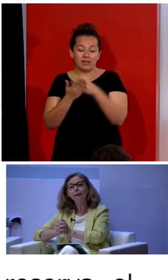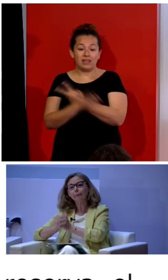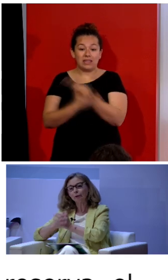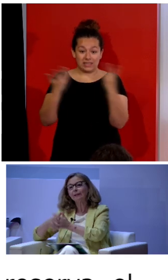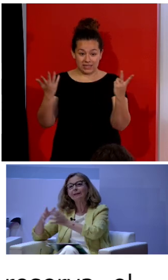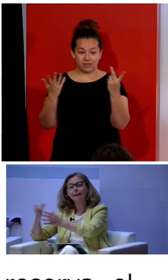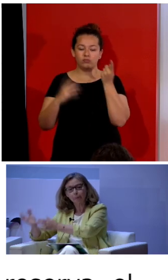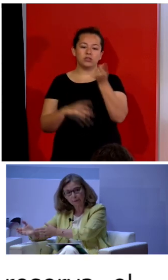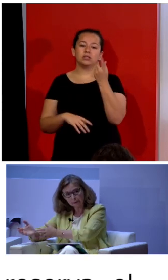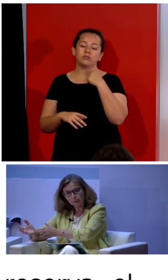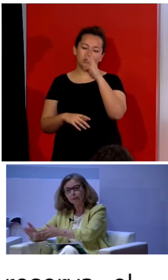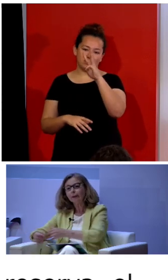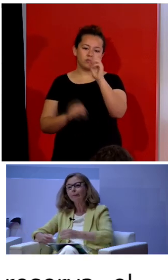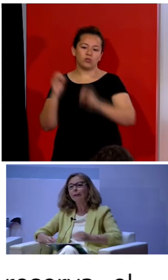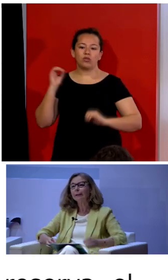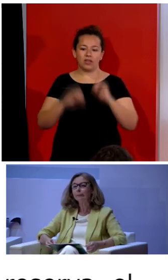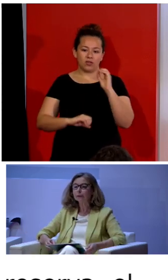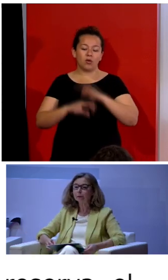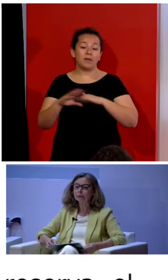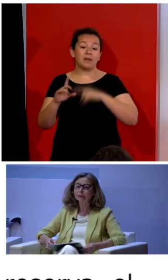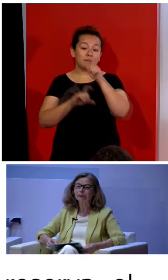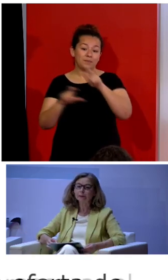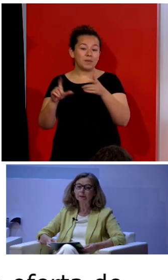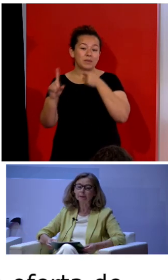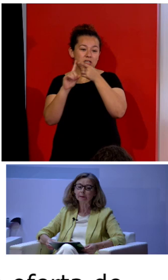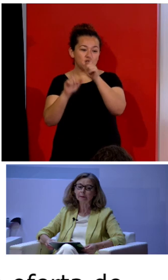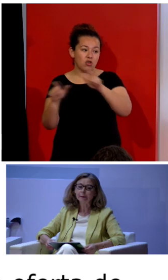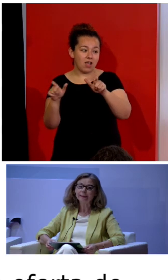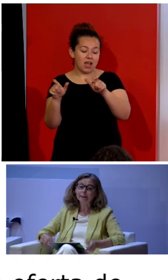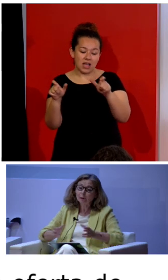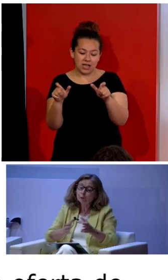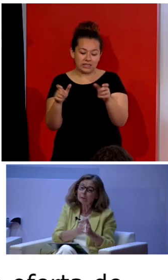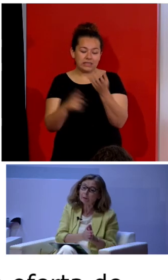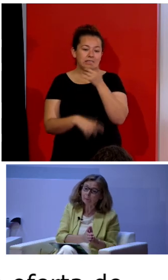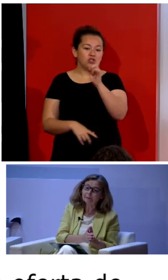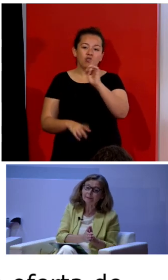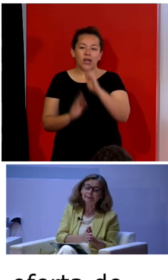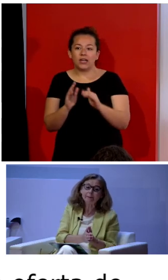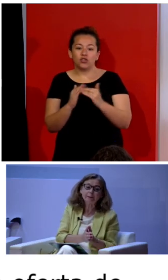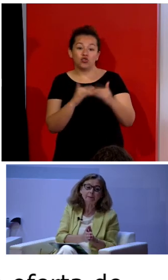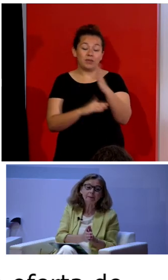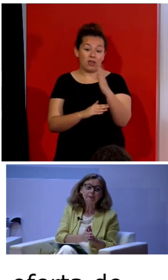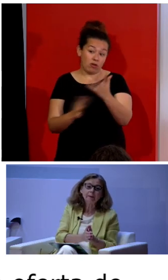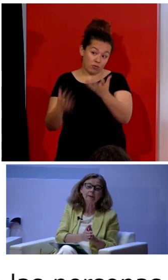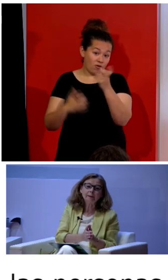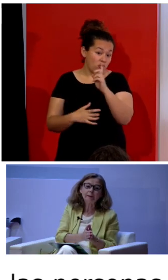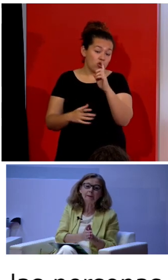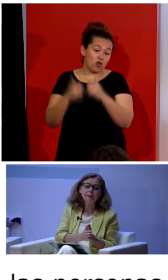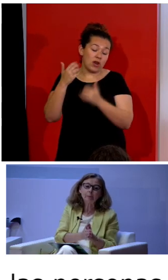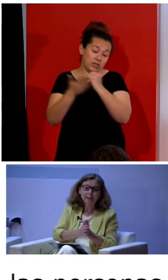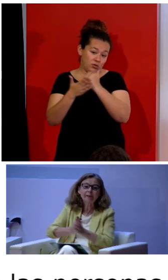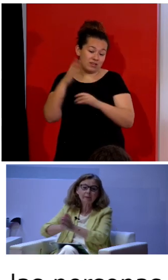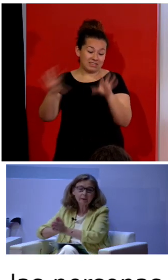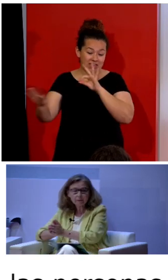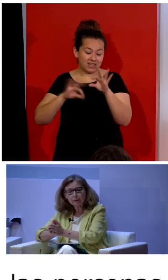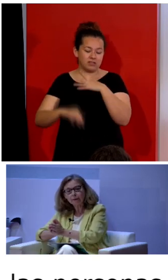2017, pues serán del 3%. Para las personas que no han superado las pruebas selectivas y